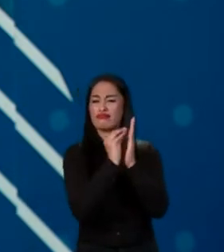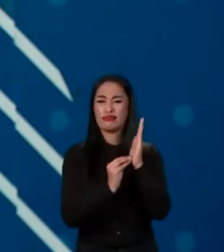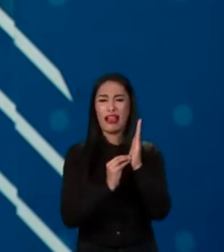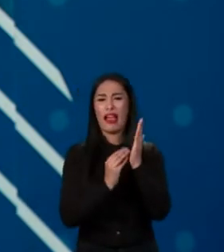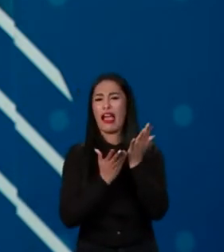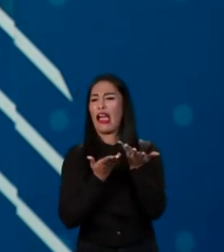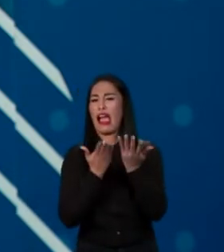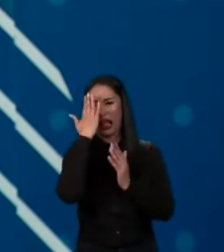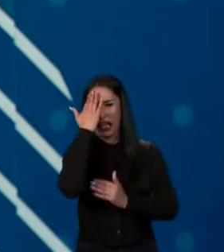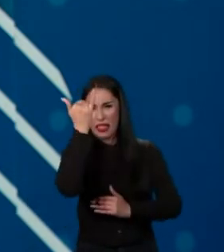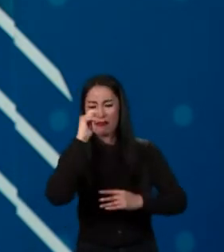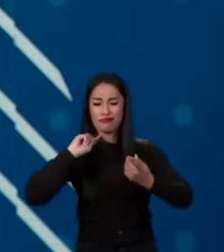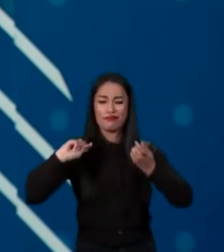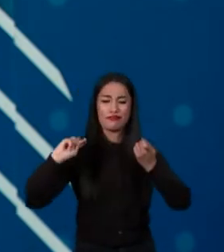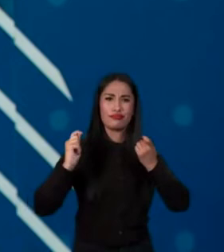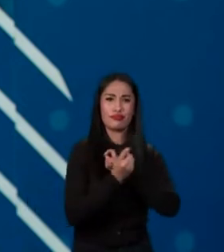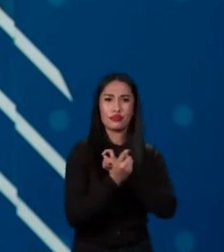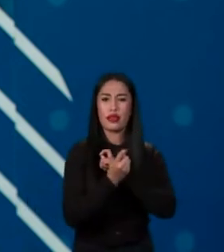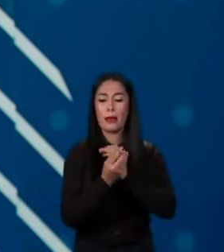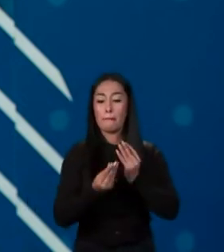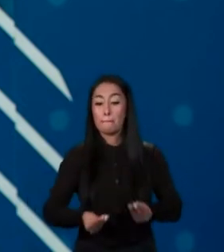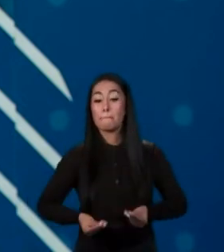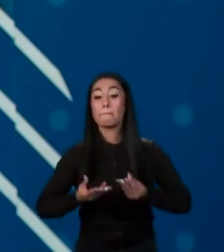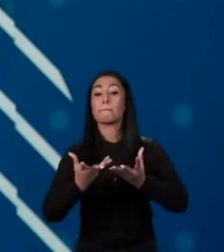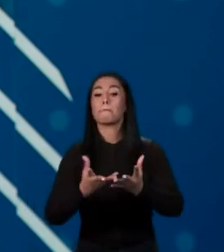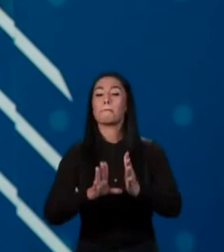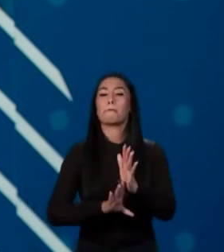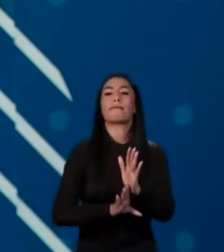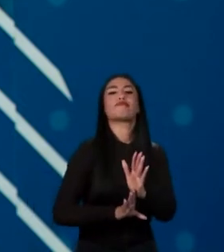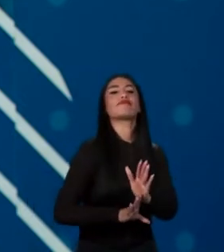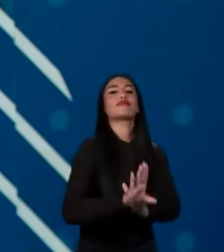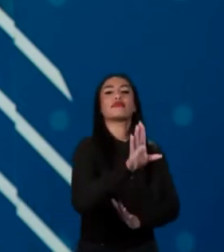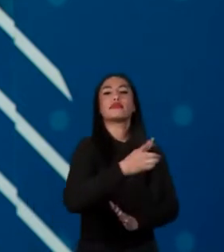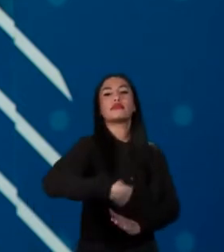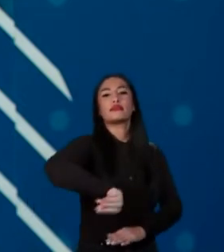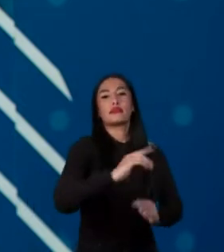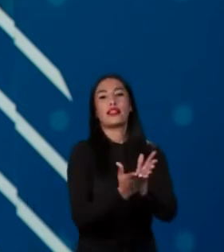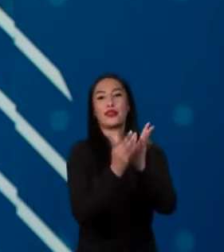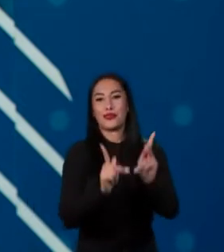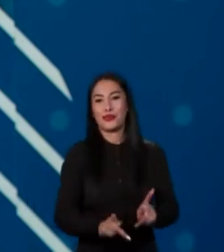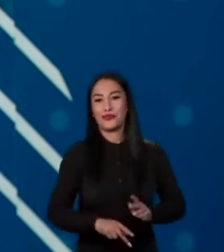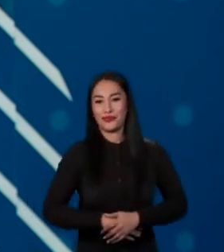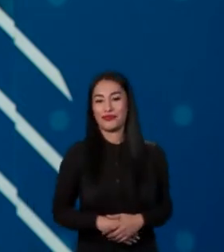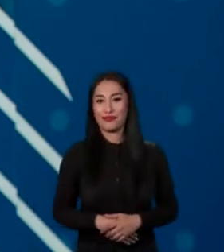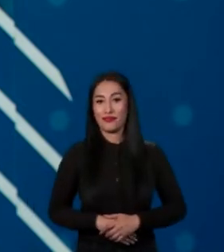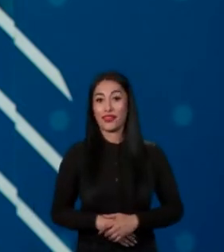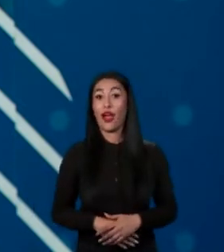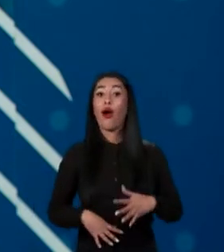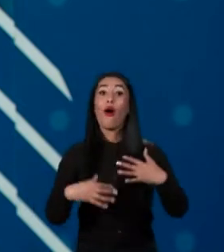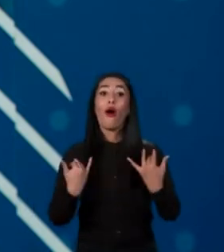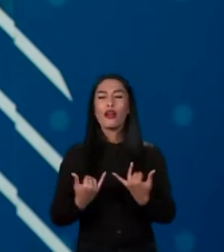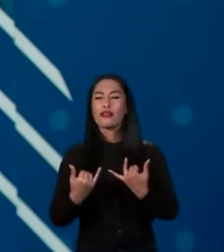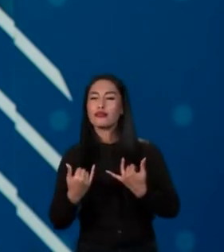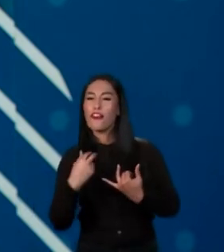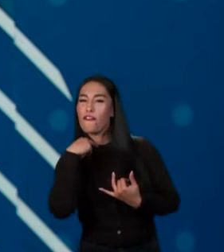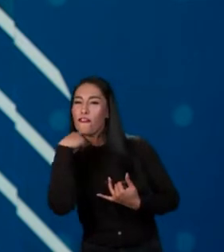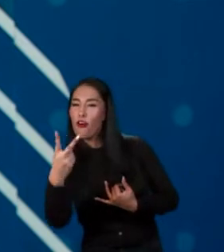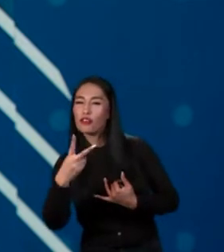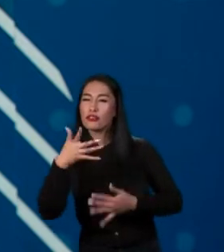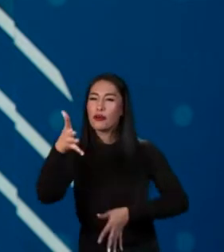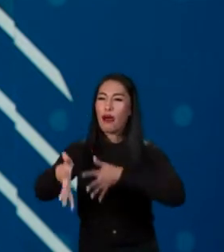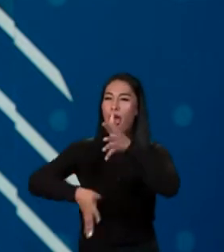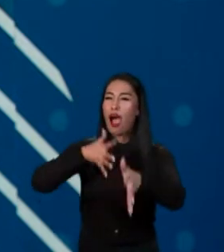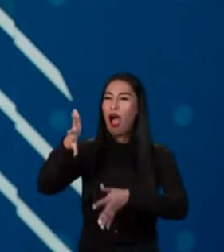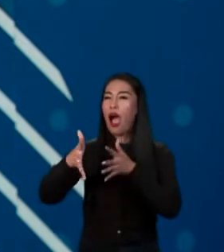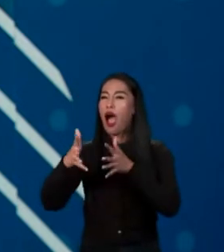académicas y en beneficio de los estudiantes así que las voces que aquí vamos a escuchar dan